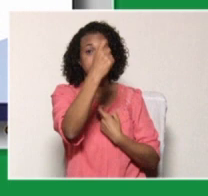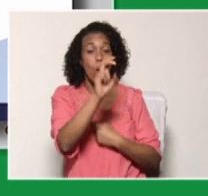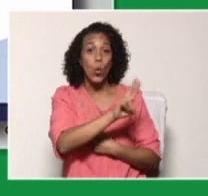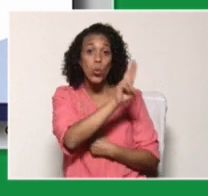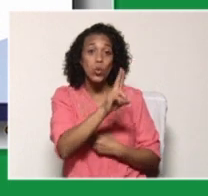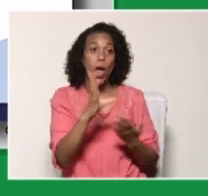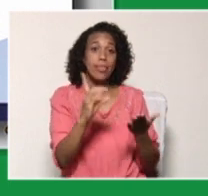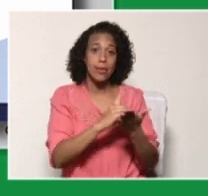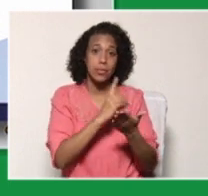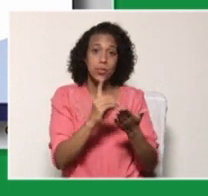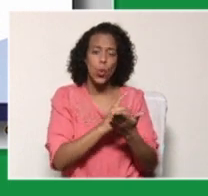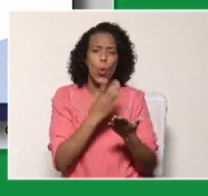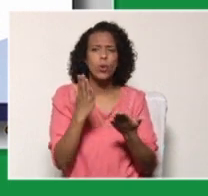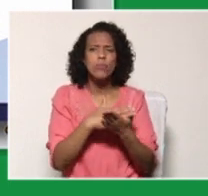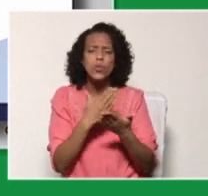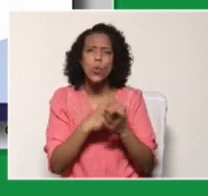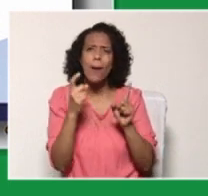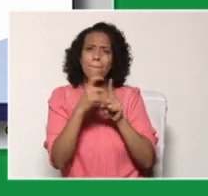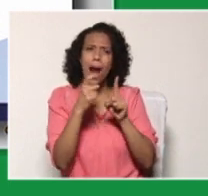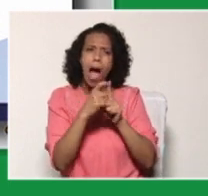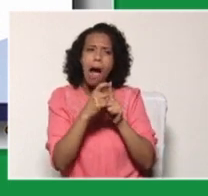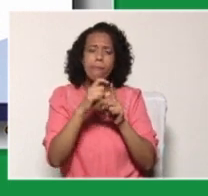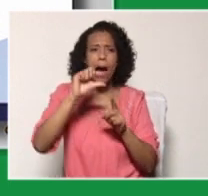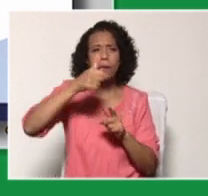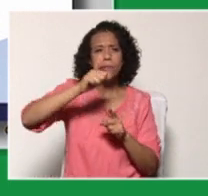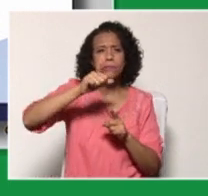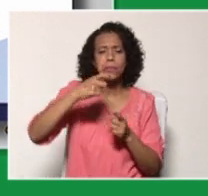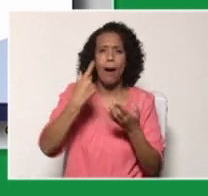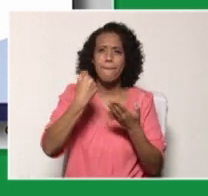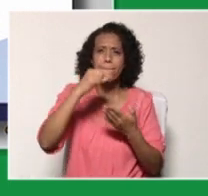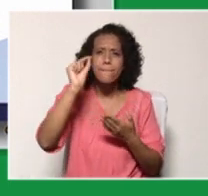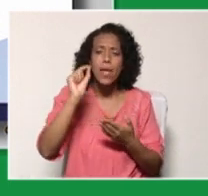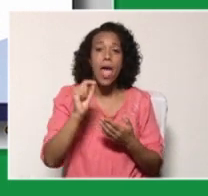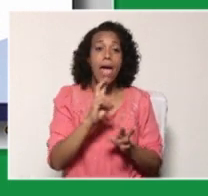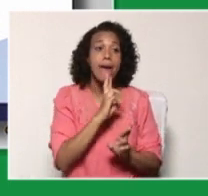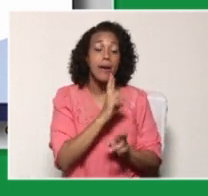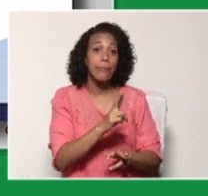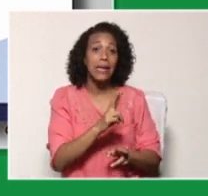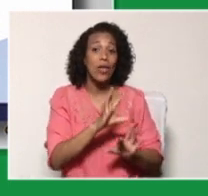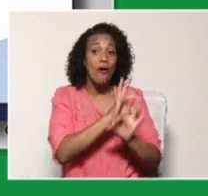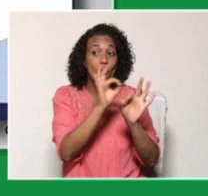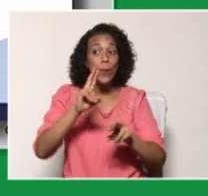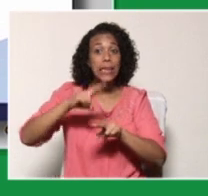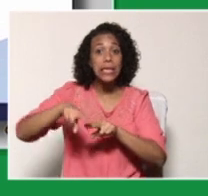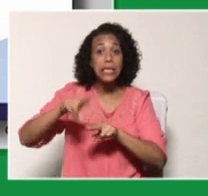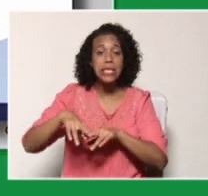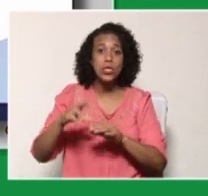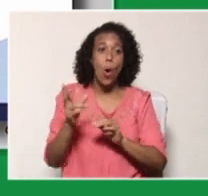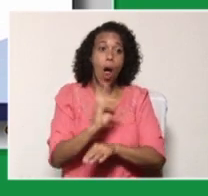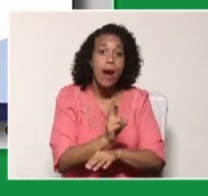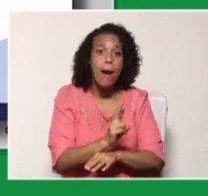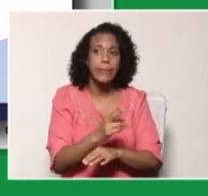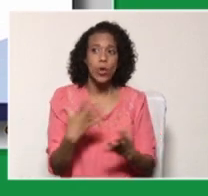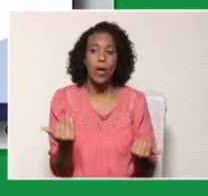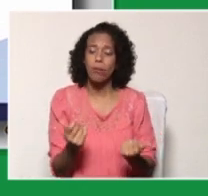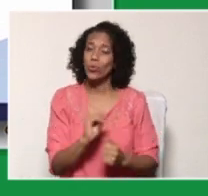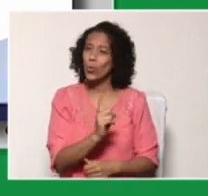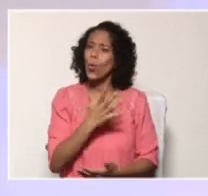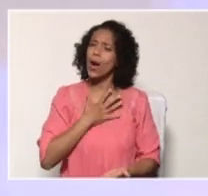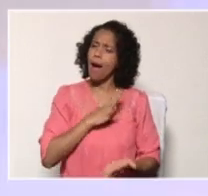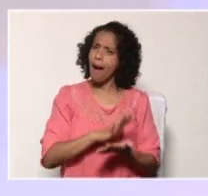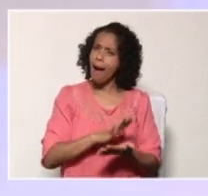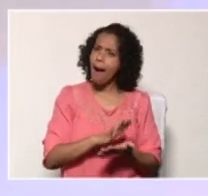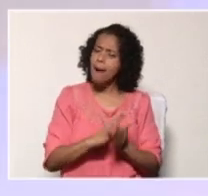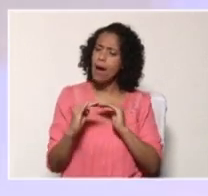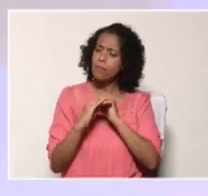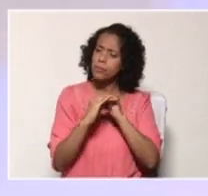uso de diccionario para revisar y corregir la ortografía. Y es importante respetar el ritmo de aprendizaje y las palabras claves. ¿Cuáles son